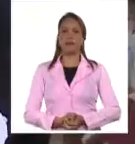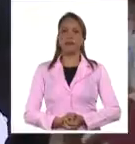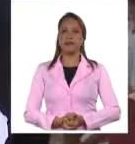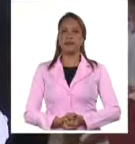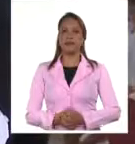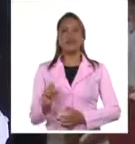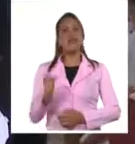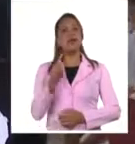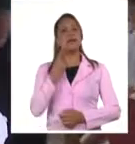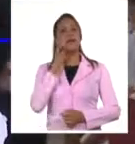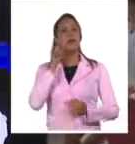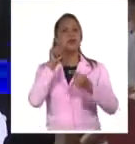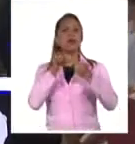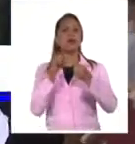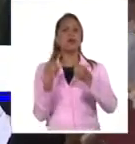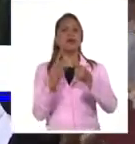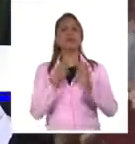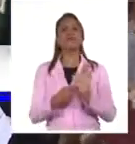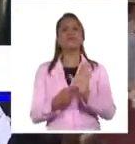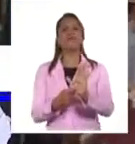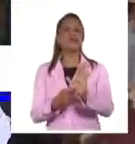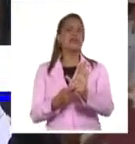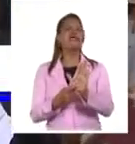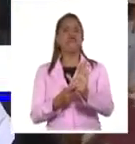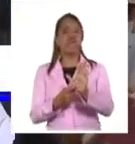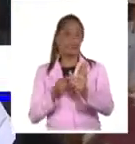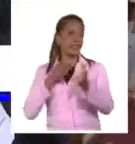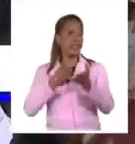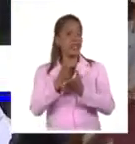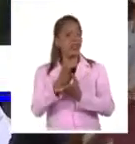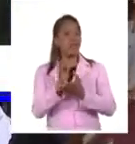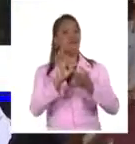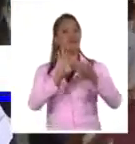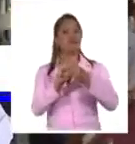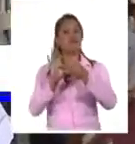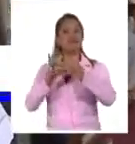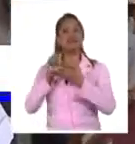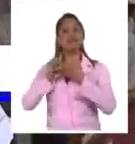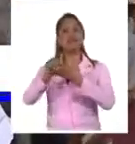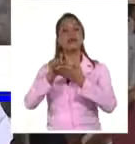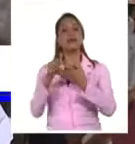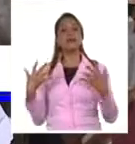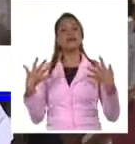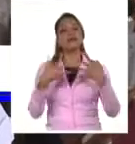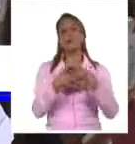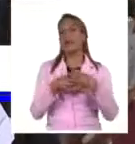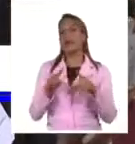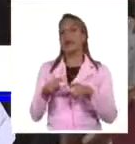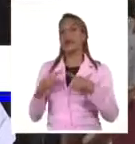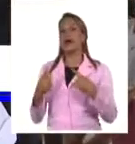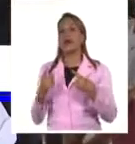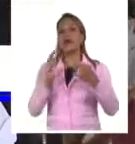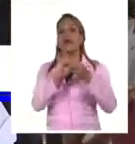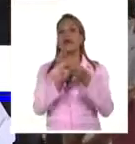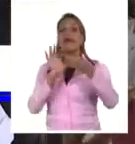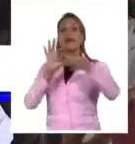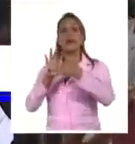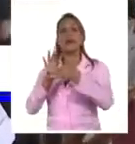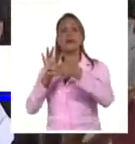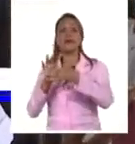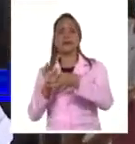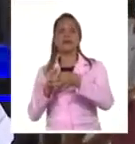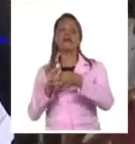La primera intención de nuestra presentación es seguir consolidando los servicios relacionados al encadenamiento con la forma de gestión